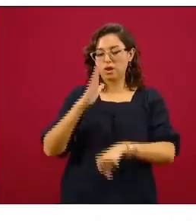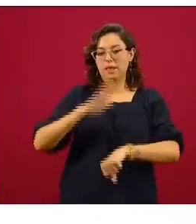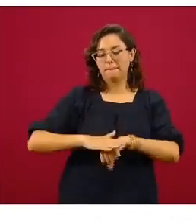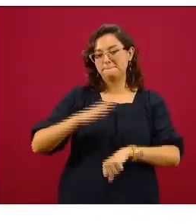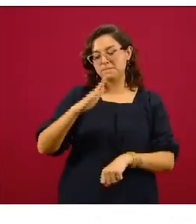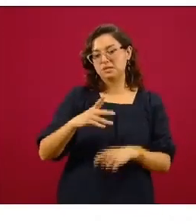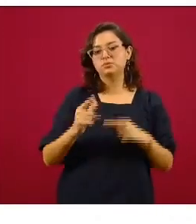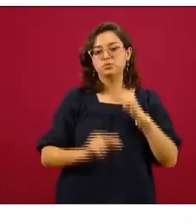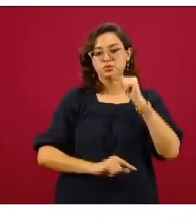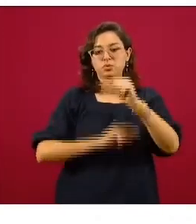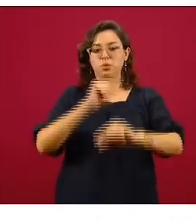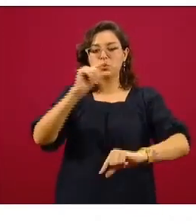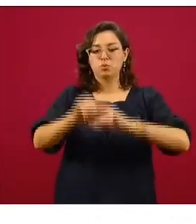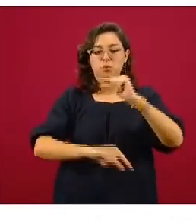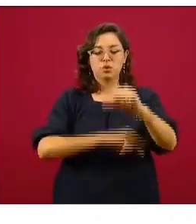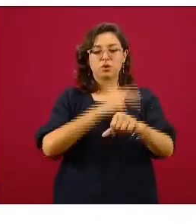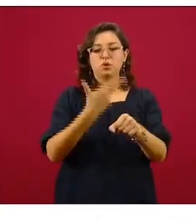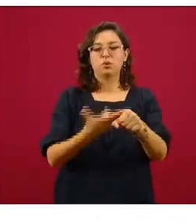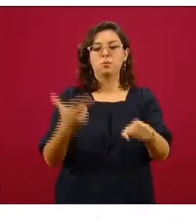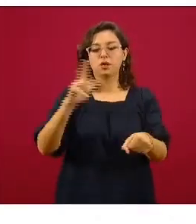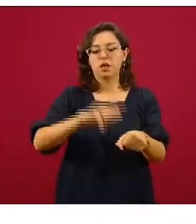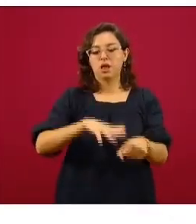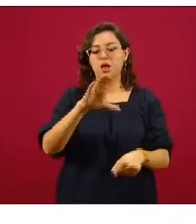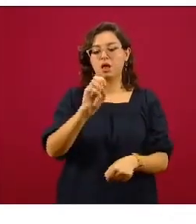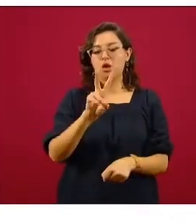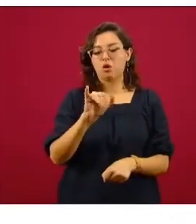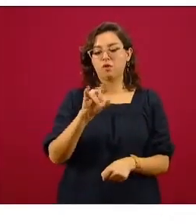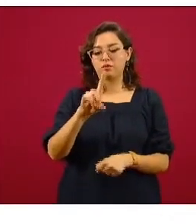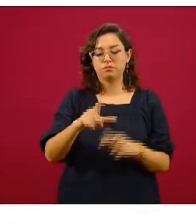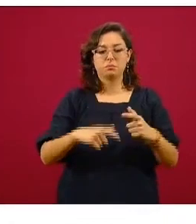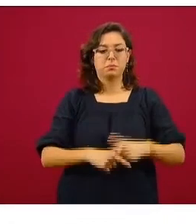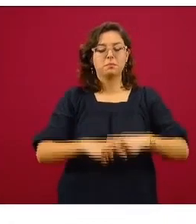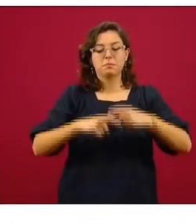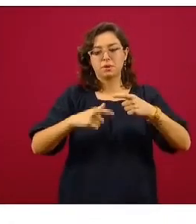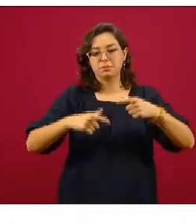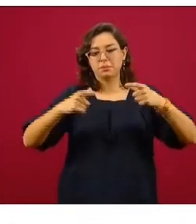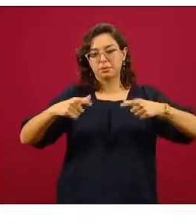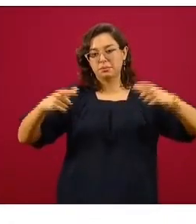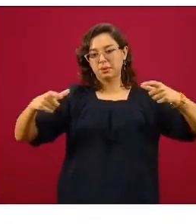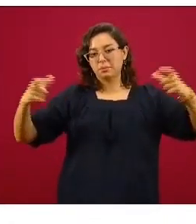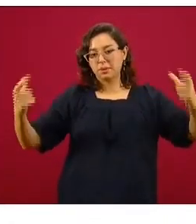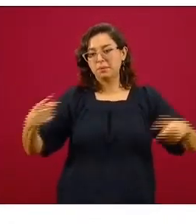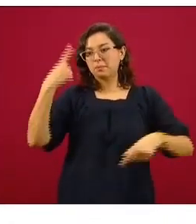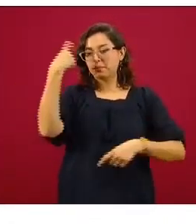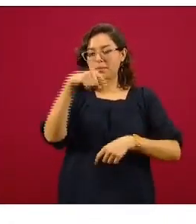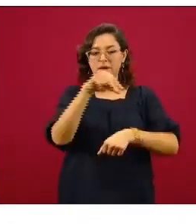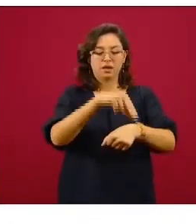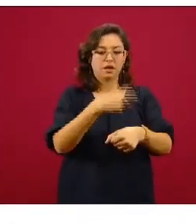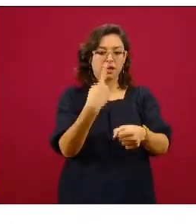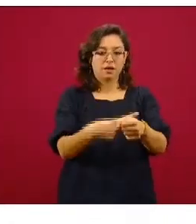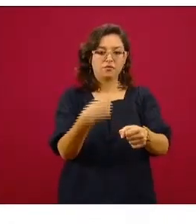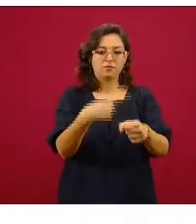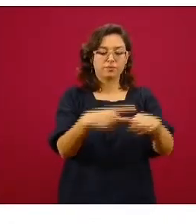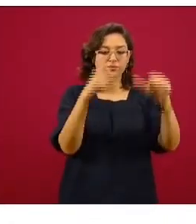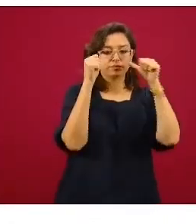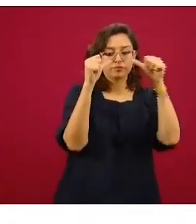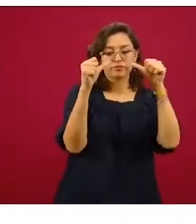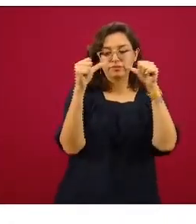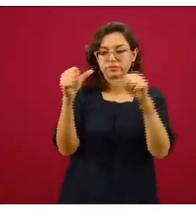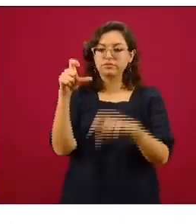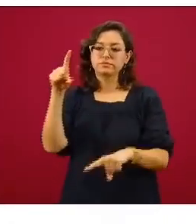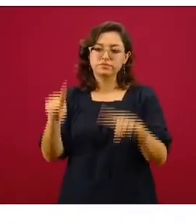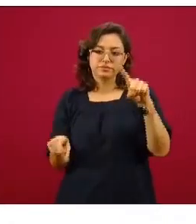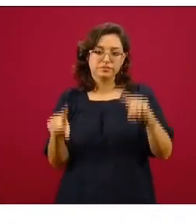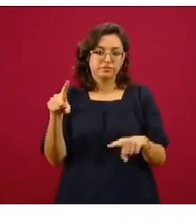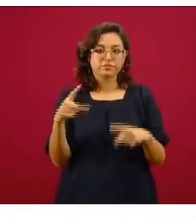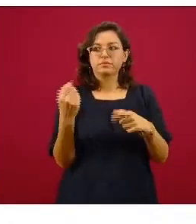cantidad de unidades COVID que están precisamente destinadas a atender este tipo de pacientes, y esto se da también en función de la necesidad que